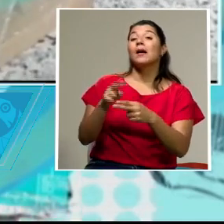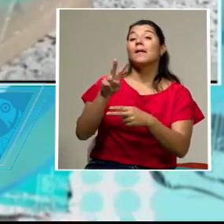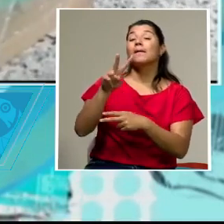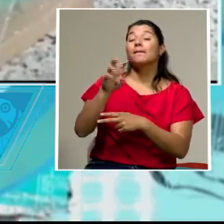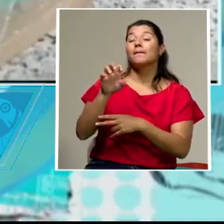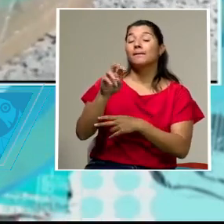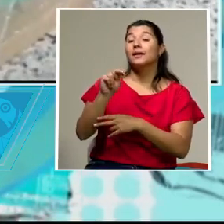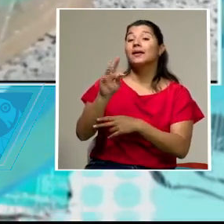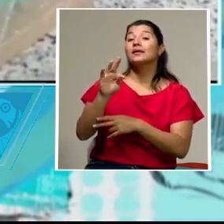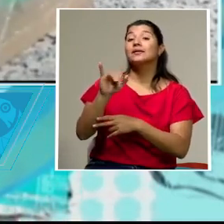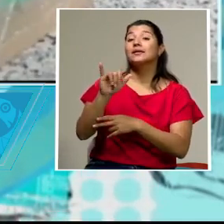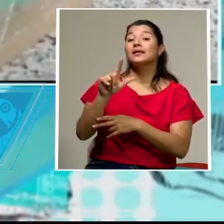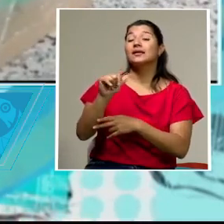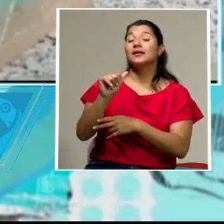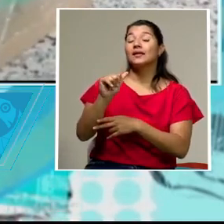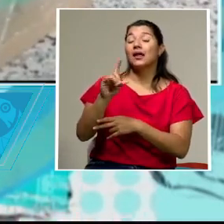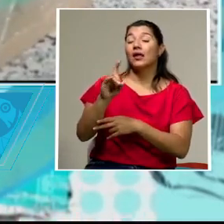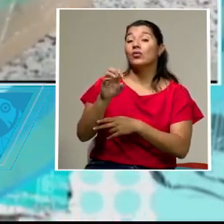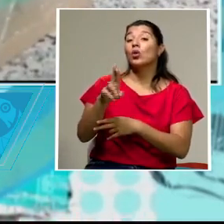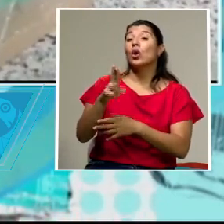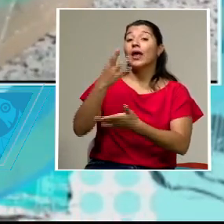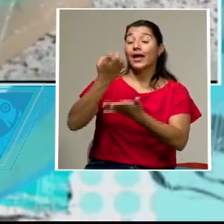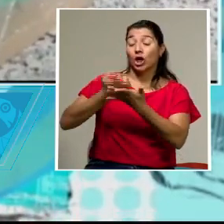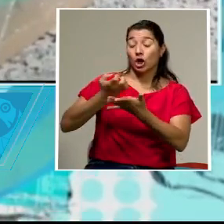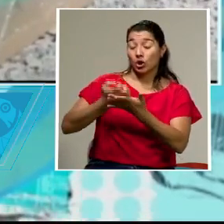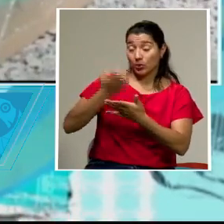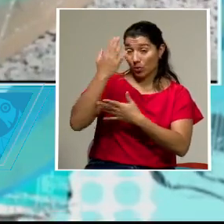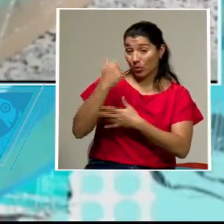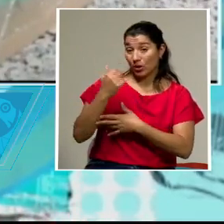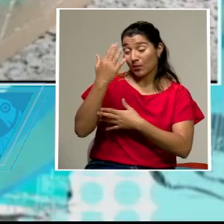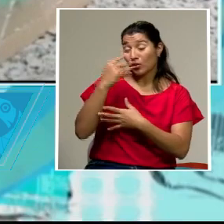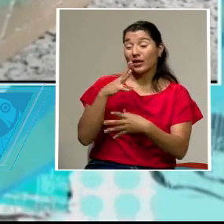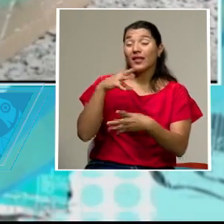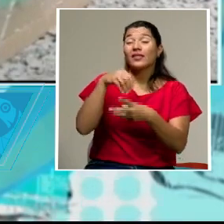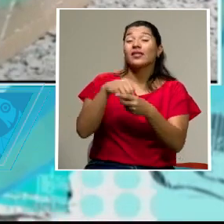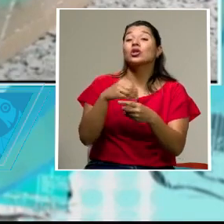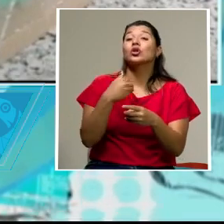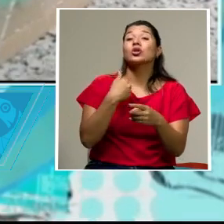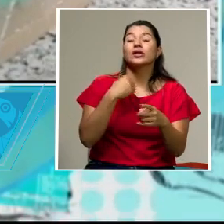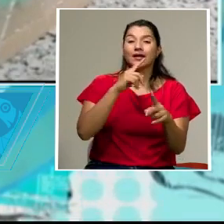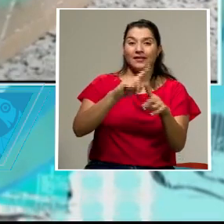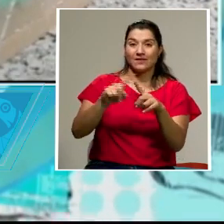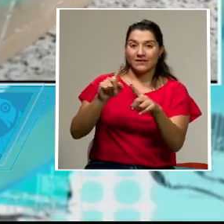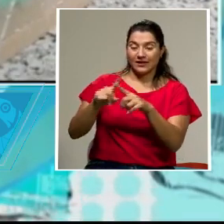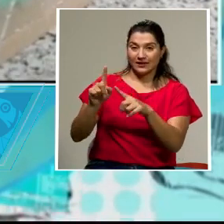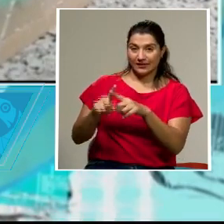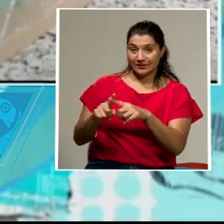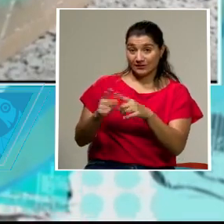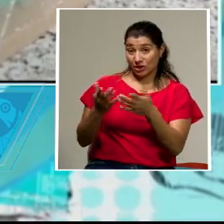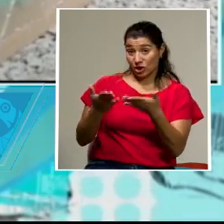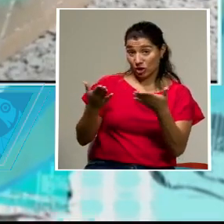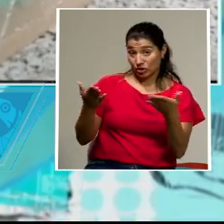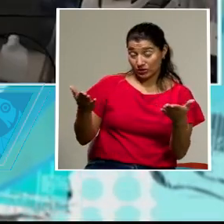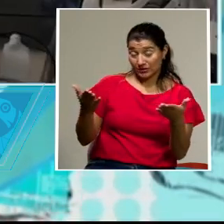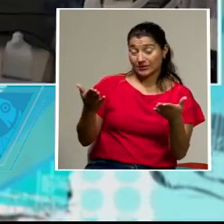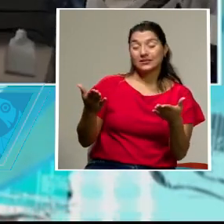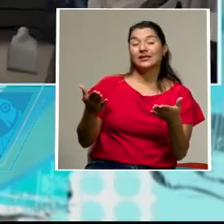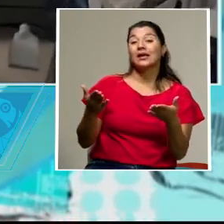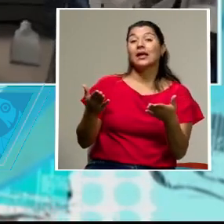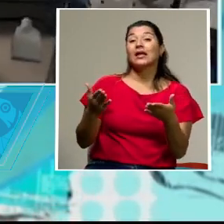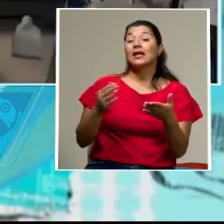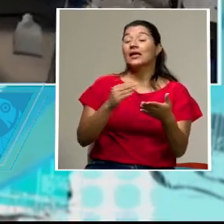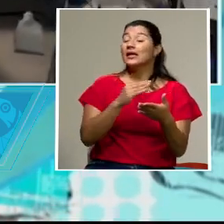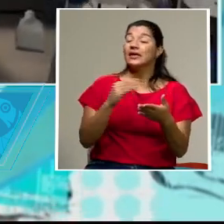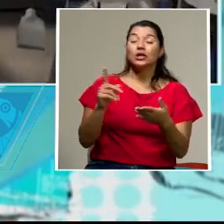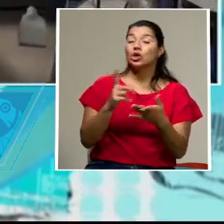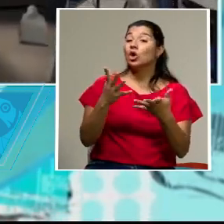porque están hechos con una serie de componentes que reduce el costo inicial de inversión que tienen los ventiladores